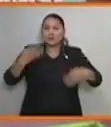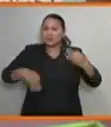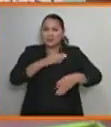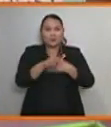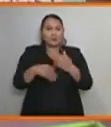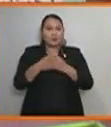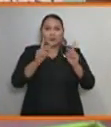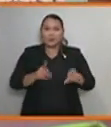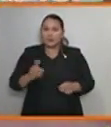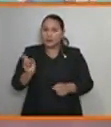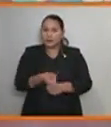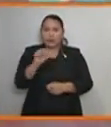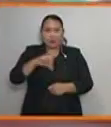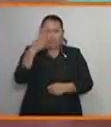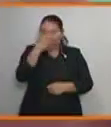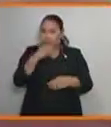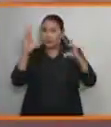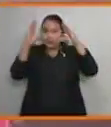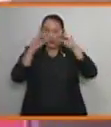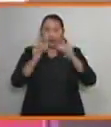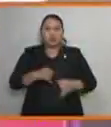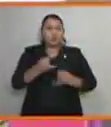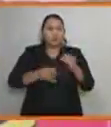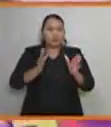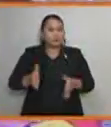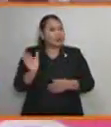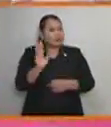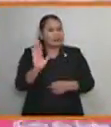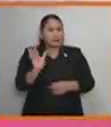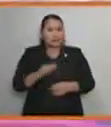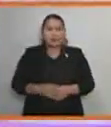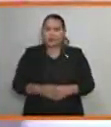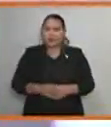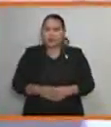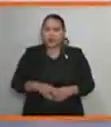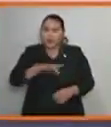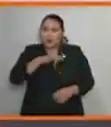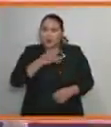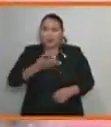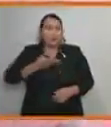los ganadores en esta bonita noche. Jugadores, me despido deseándoles